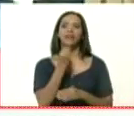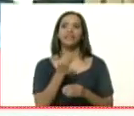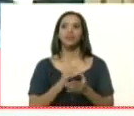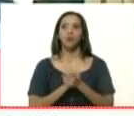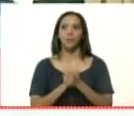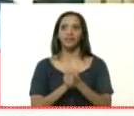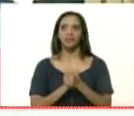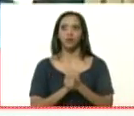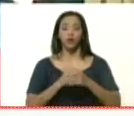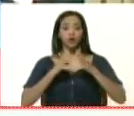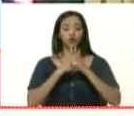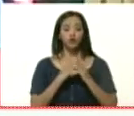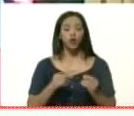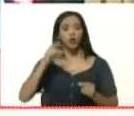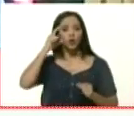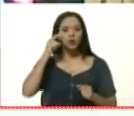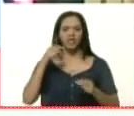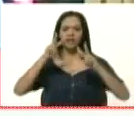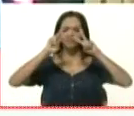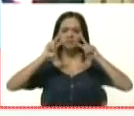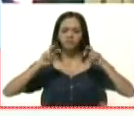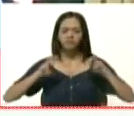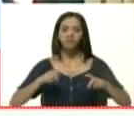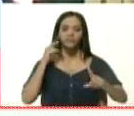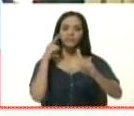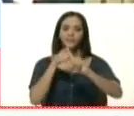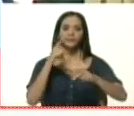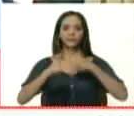Estamos todos los días revisando las metas de producción,